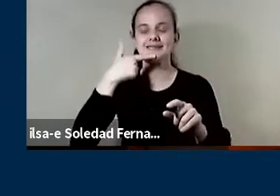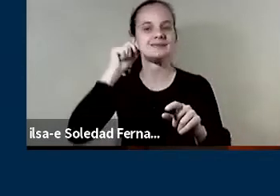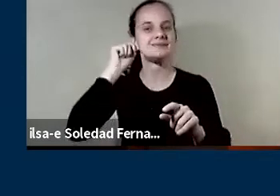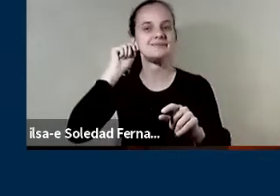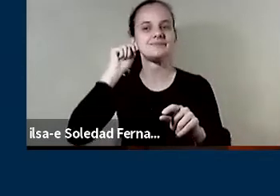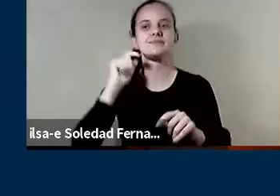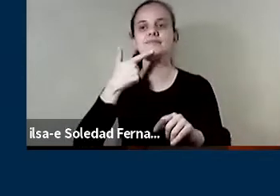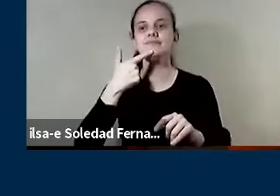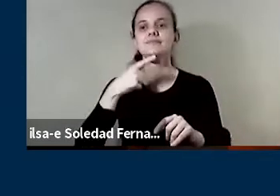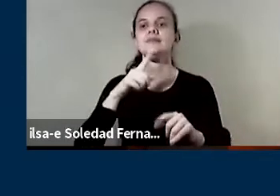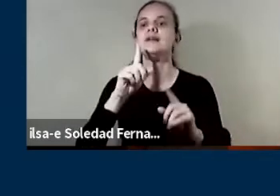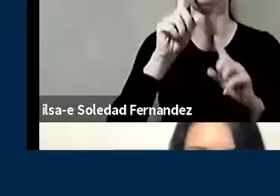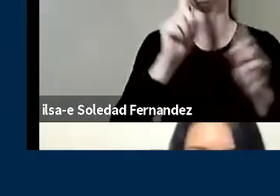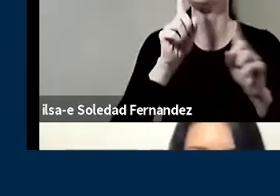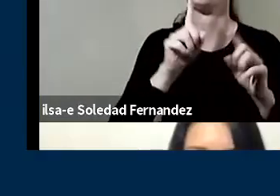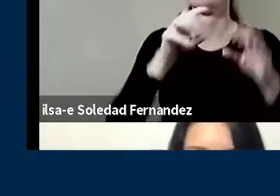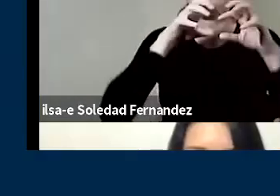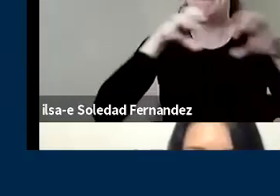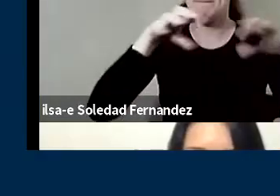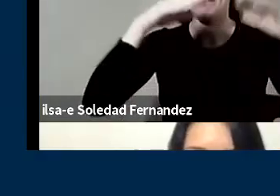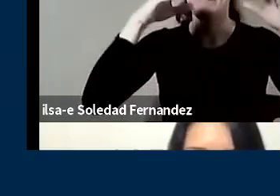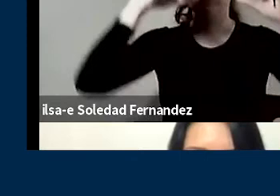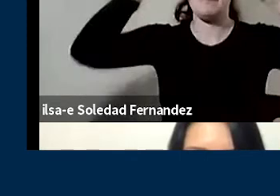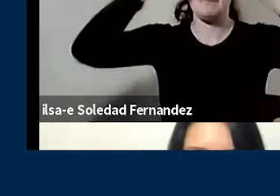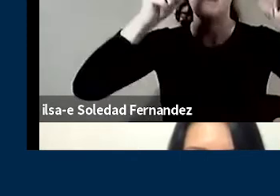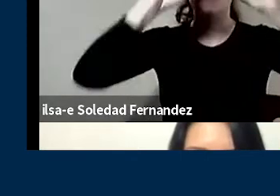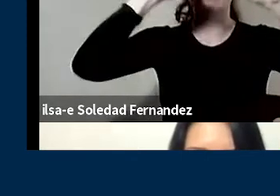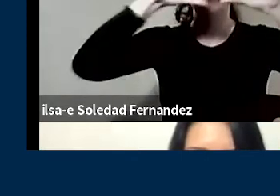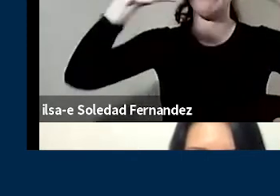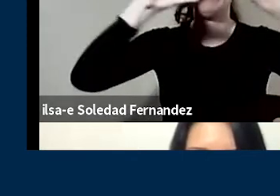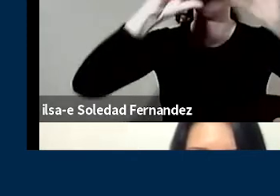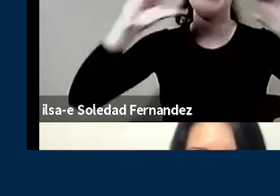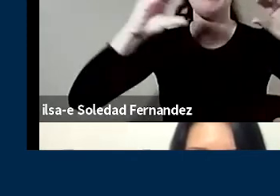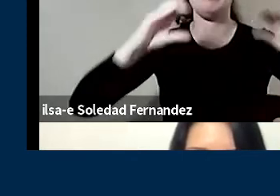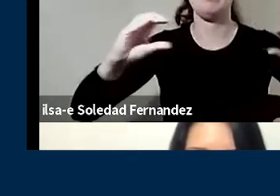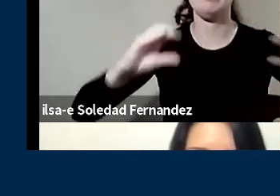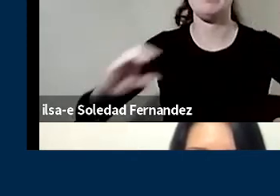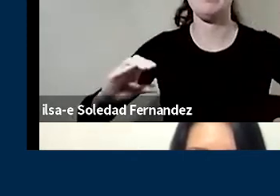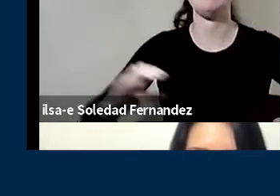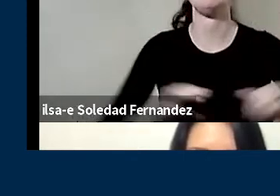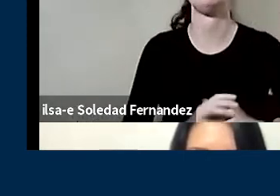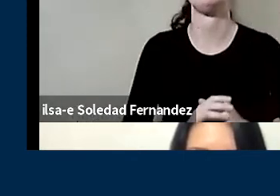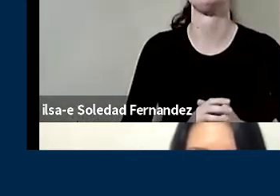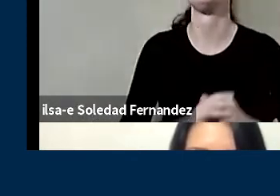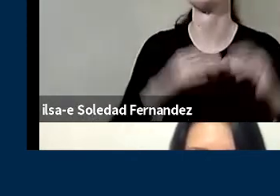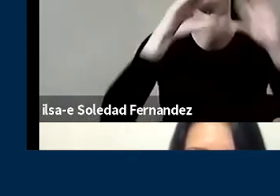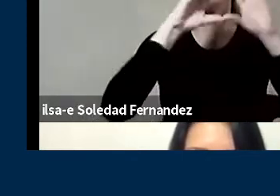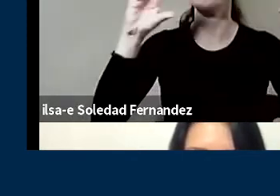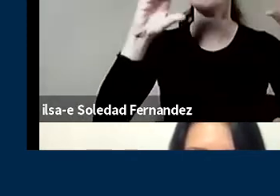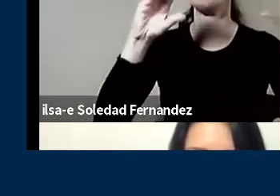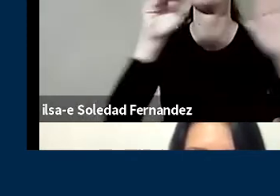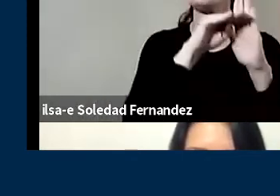recuerden, vamos a tener la WCAGs tiene principios, los principios tienen pautas y las pautas tienen criterios.